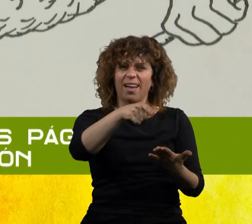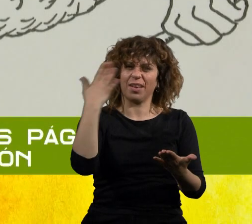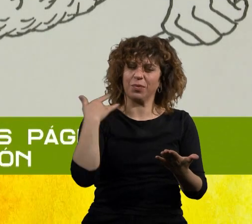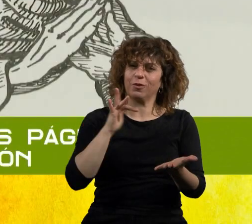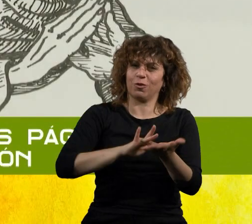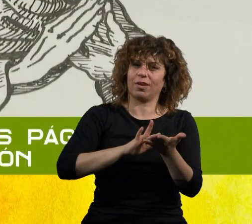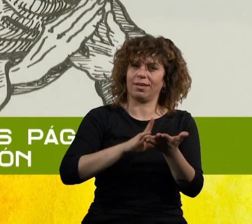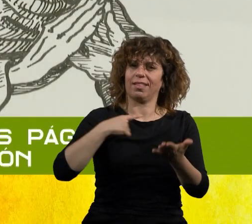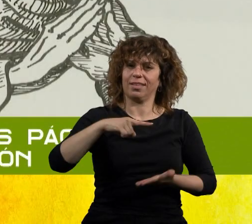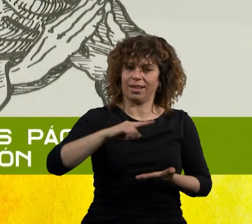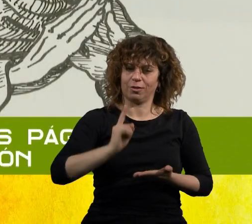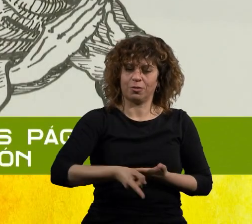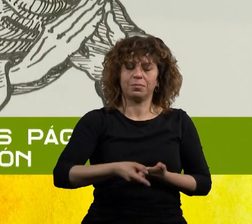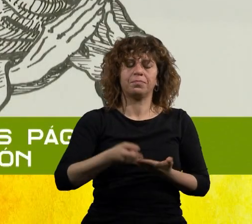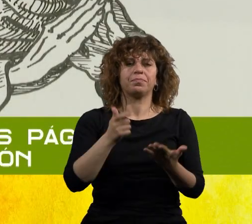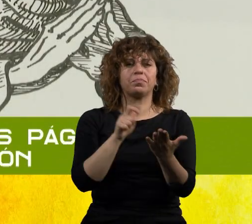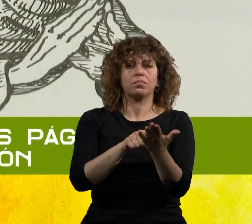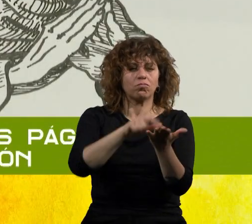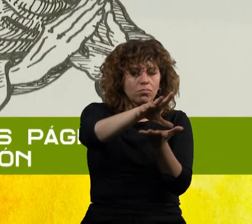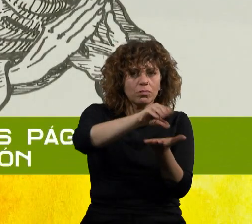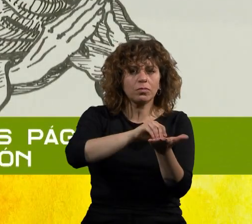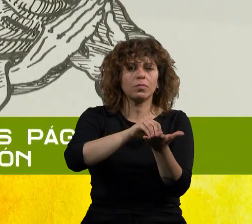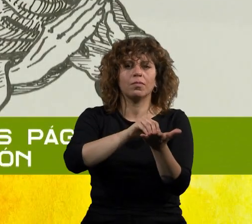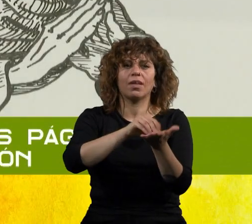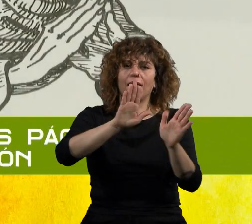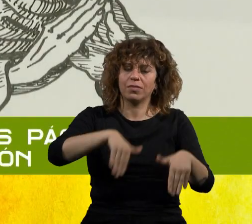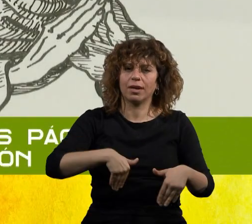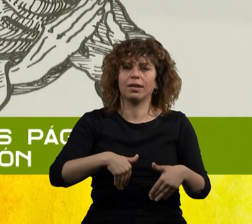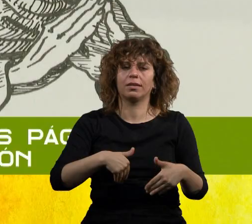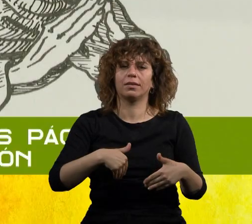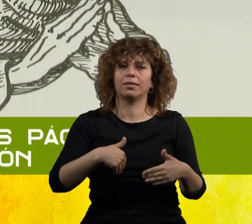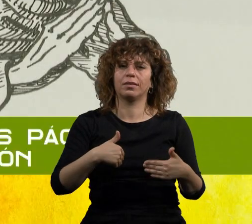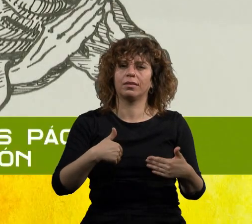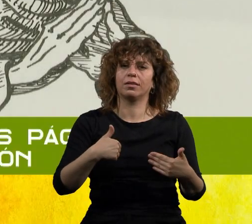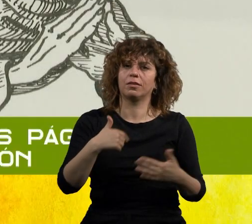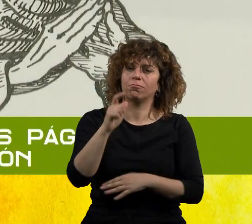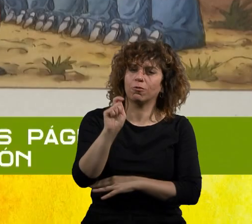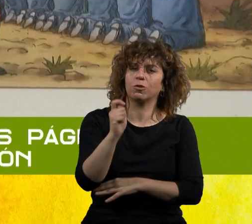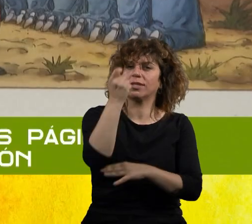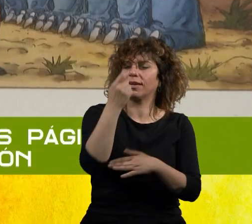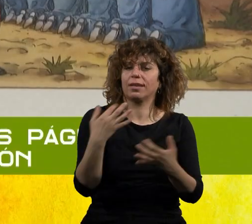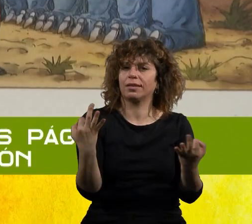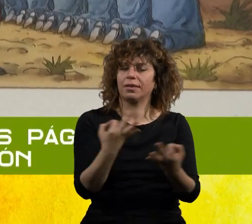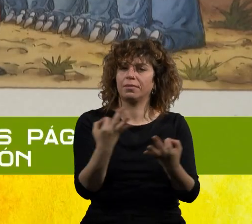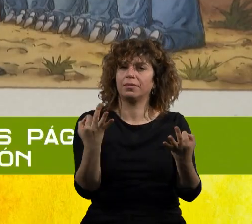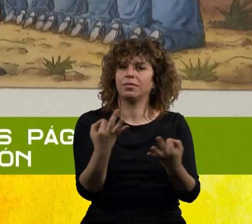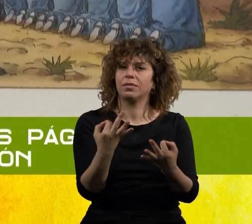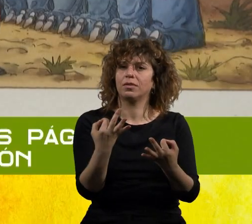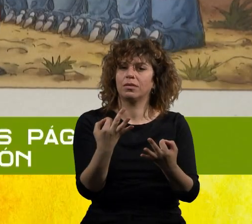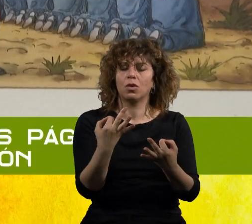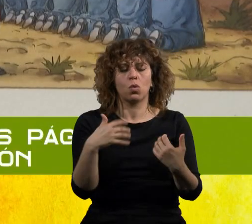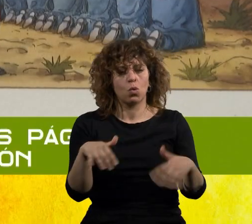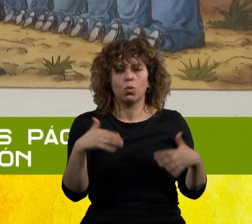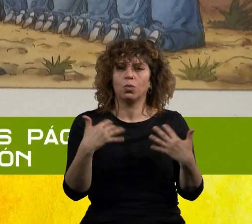que fue director, pues conseguir concentrar de alguna manera. Ha sido un